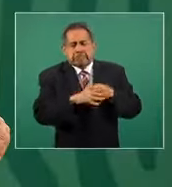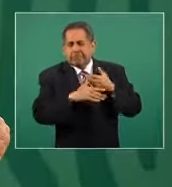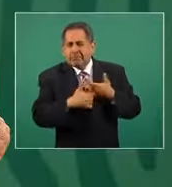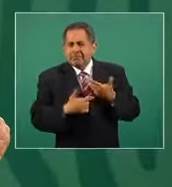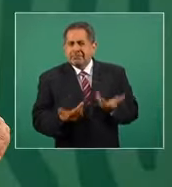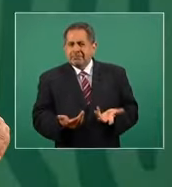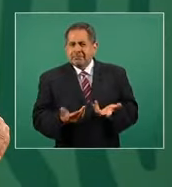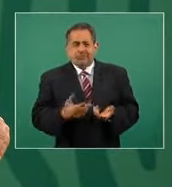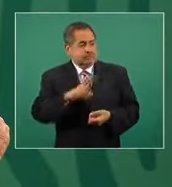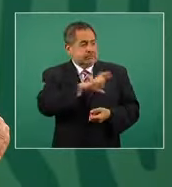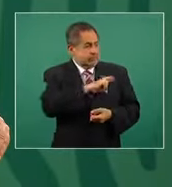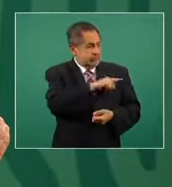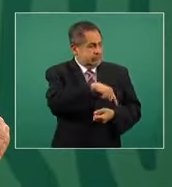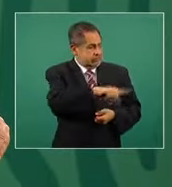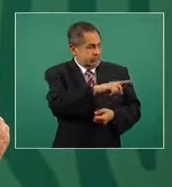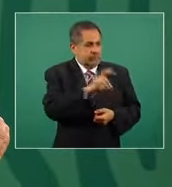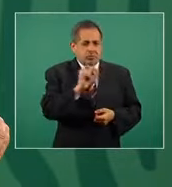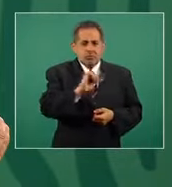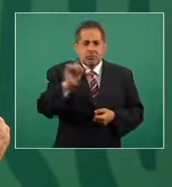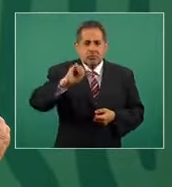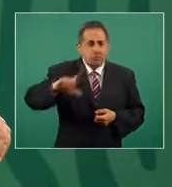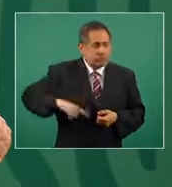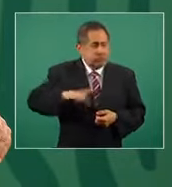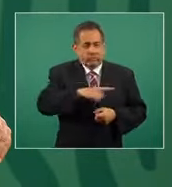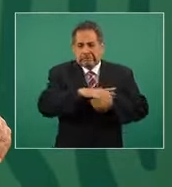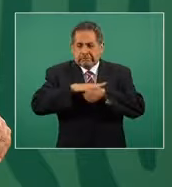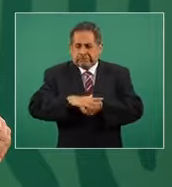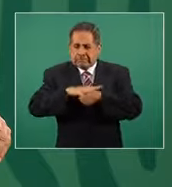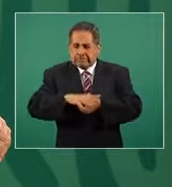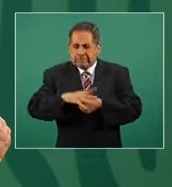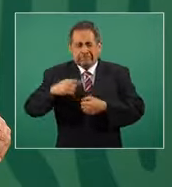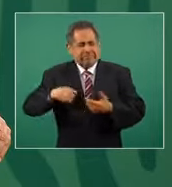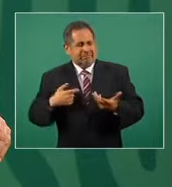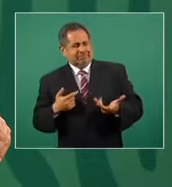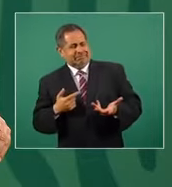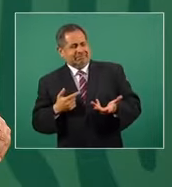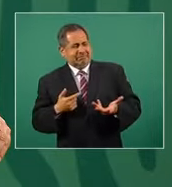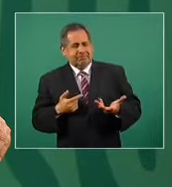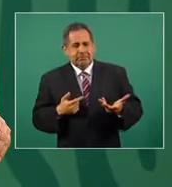tanto particulares como funcionarios públicos.